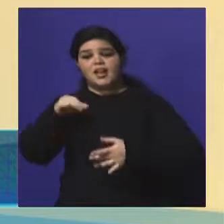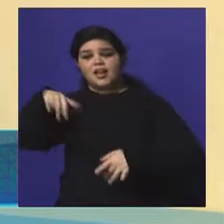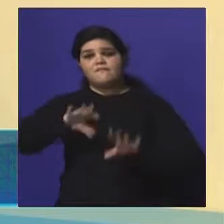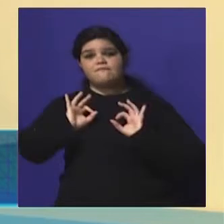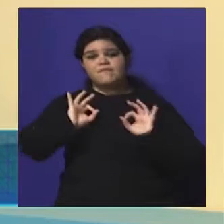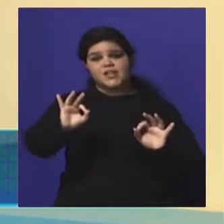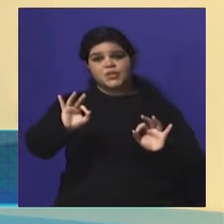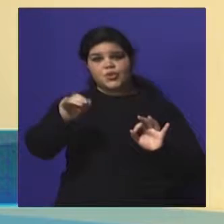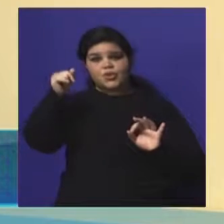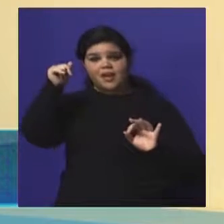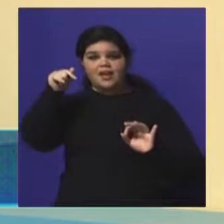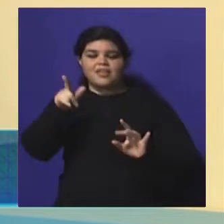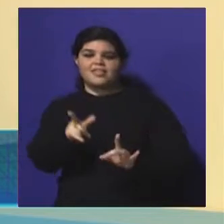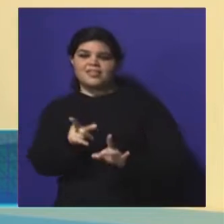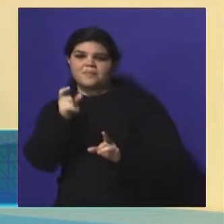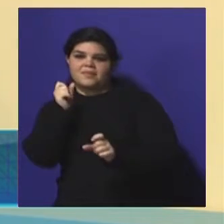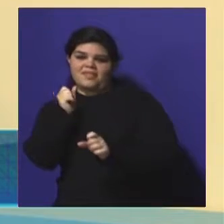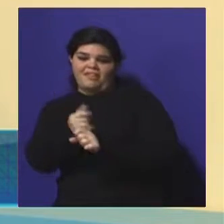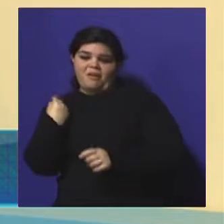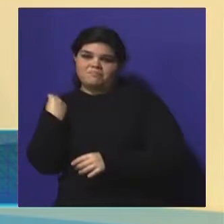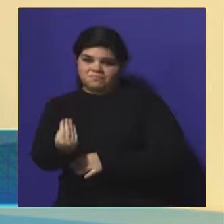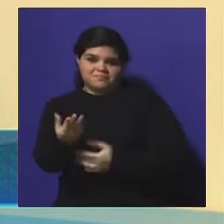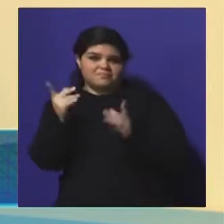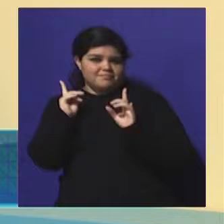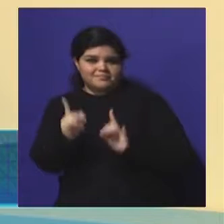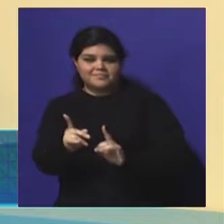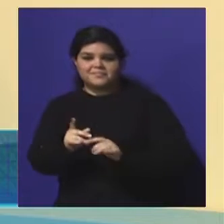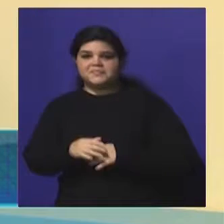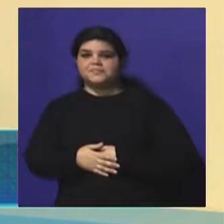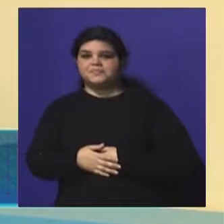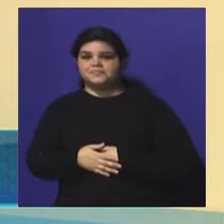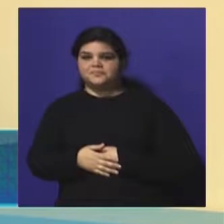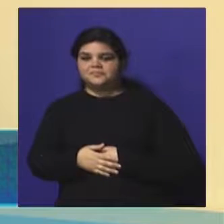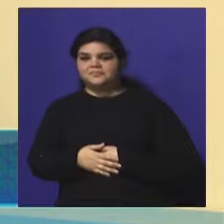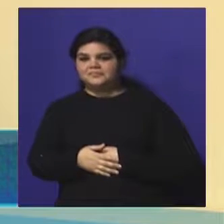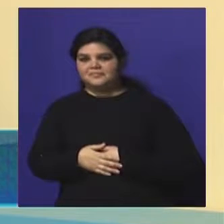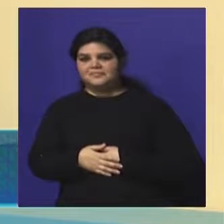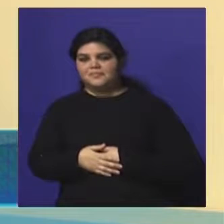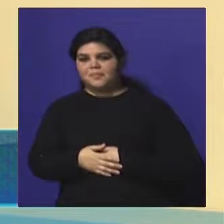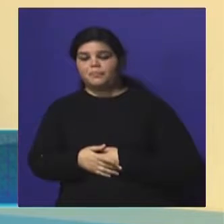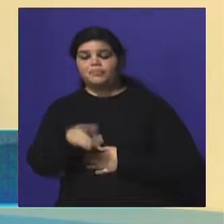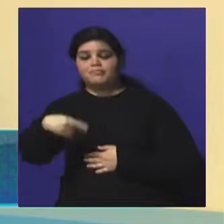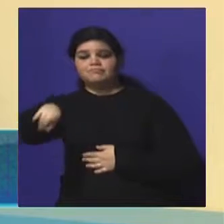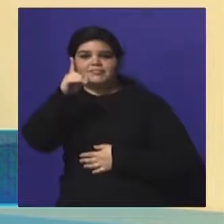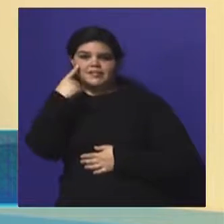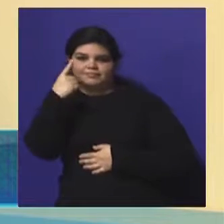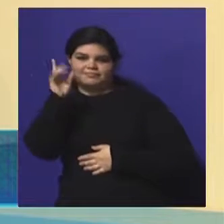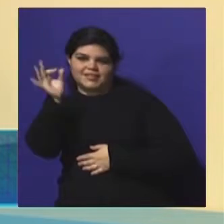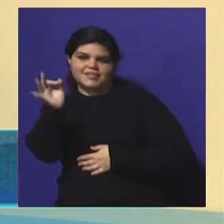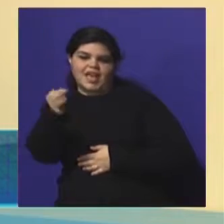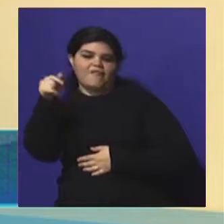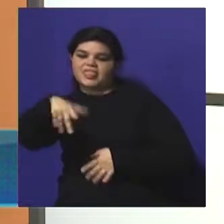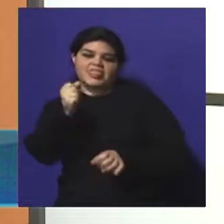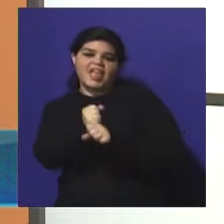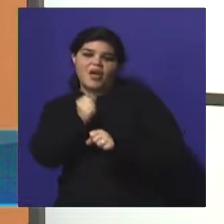y el trabajo, aquí estamos, haciendo... Ustedes saben que el sacerdocio es un periodismo,